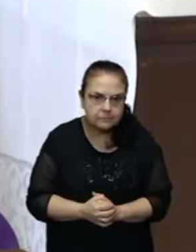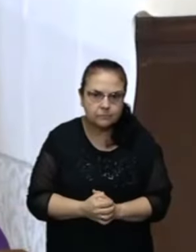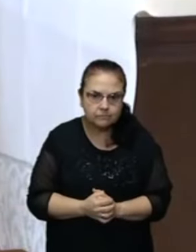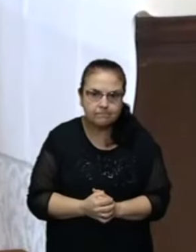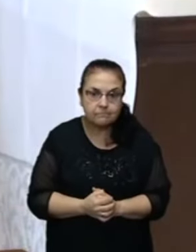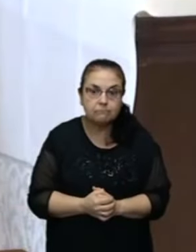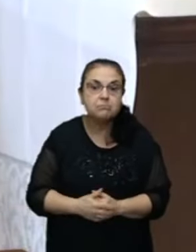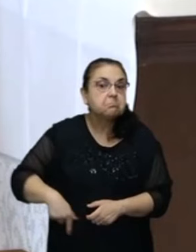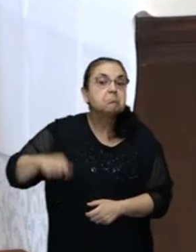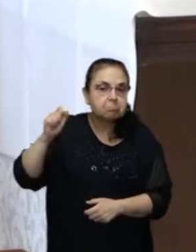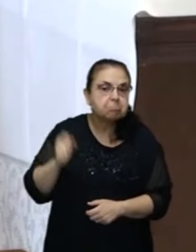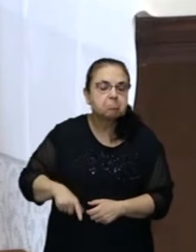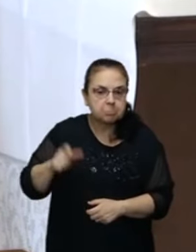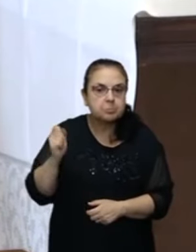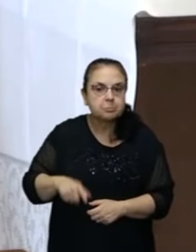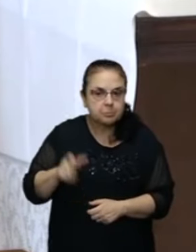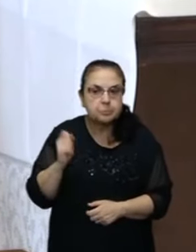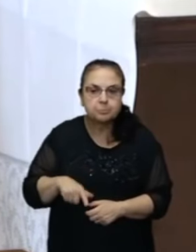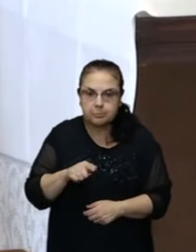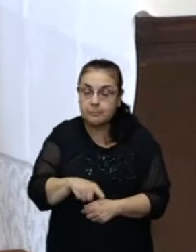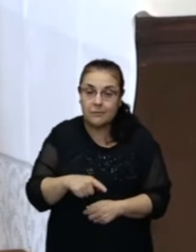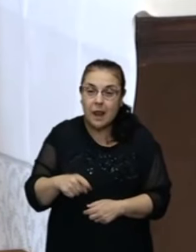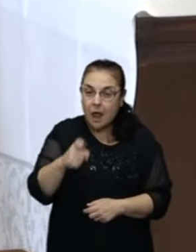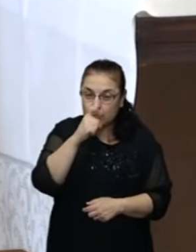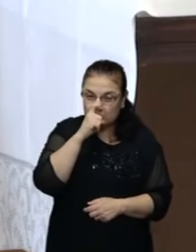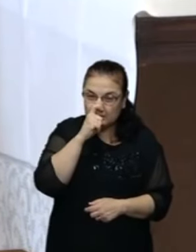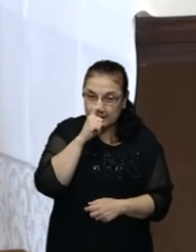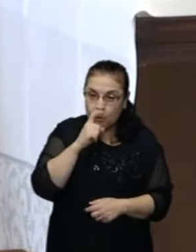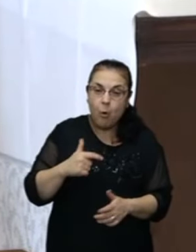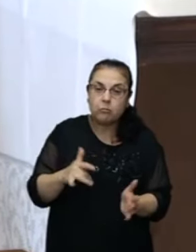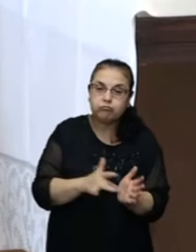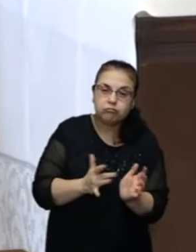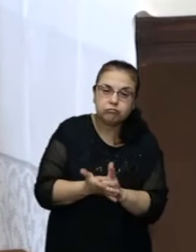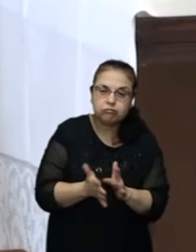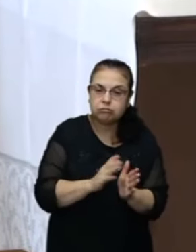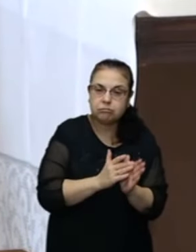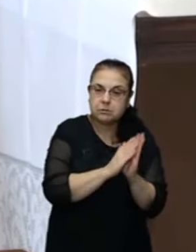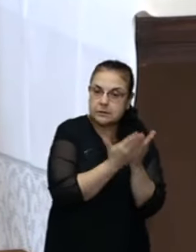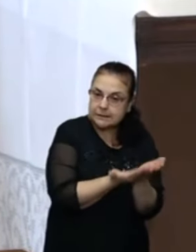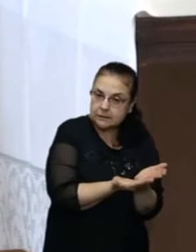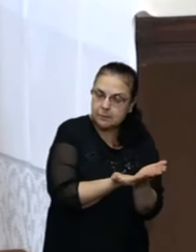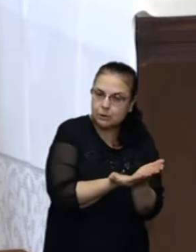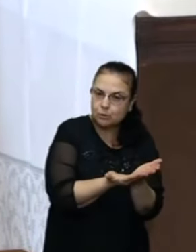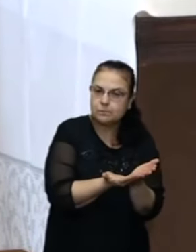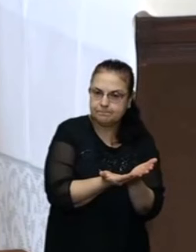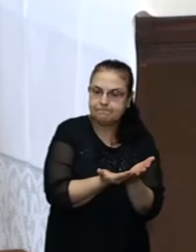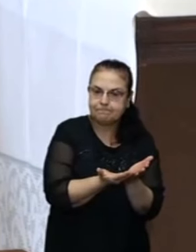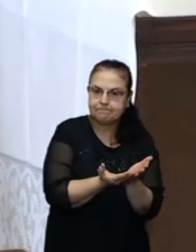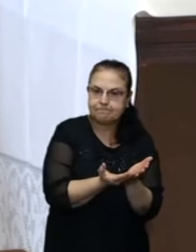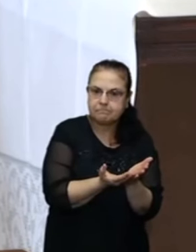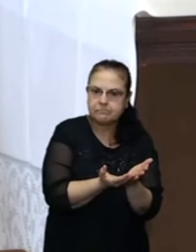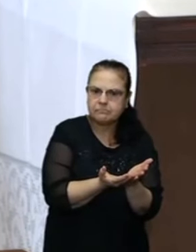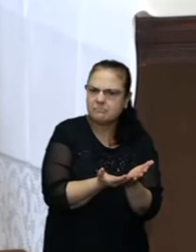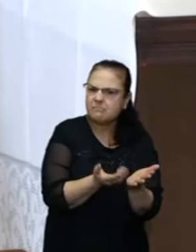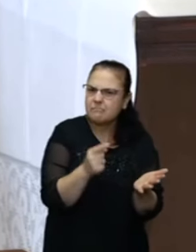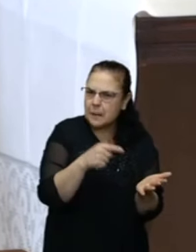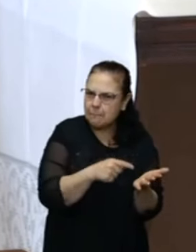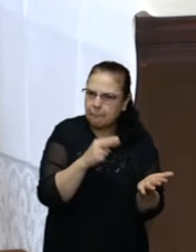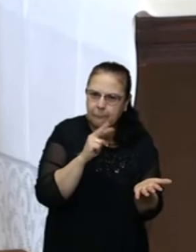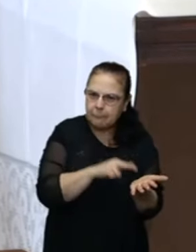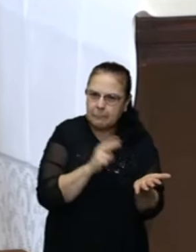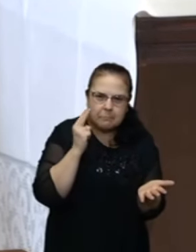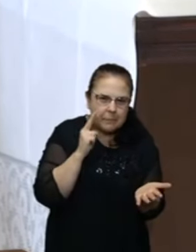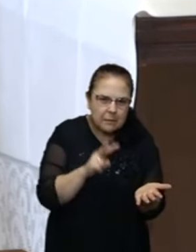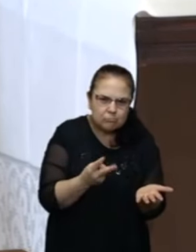es frecuente en el Antiguo Testamento encontrarnos con